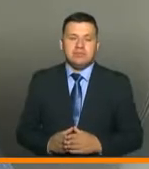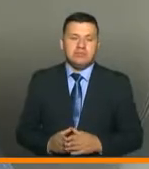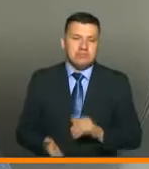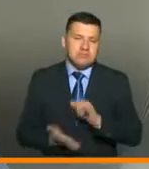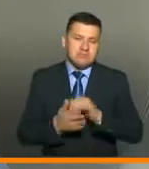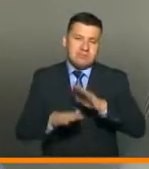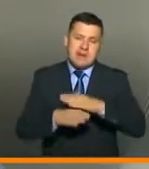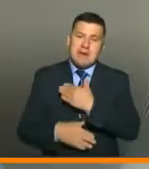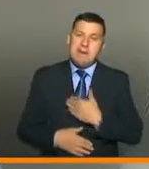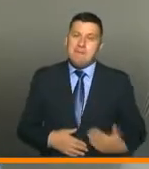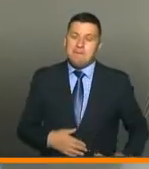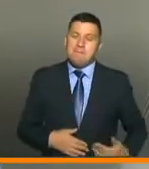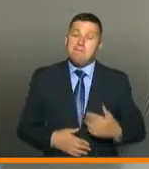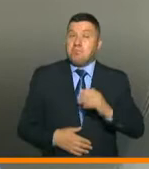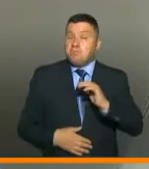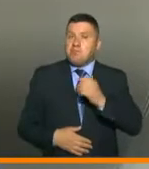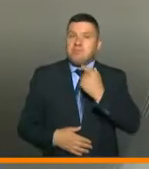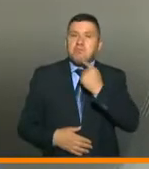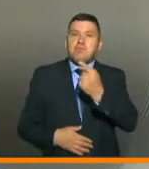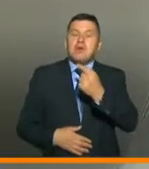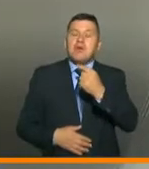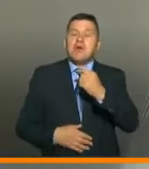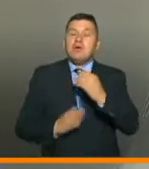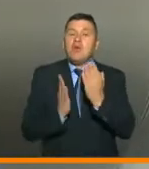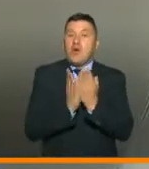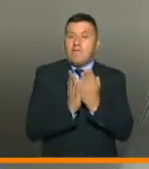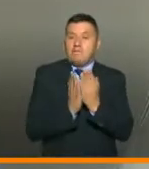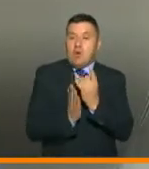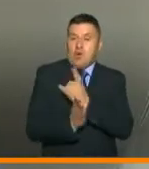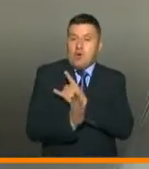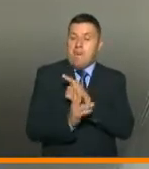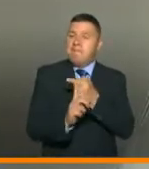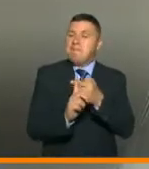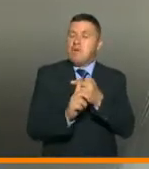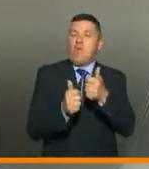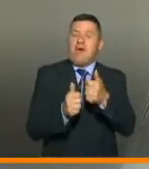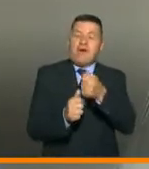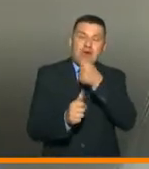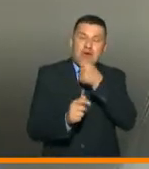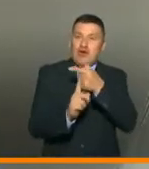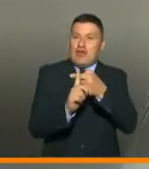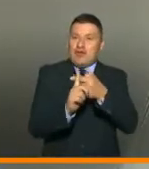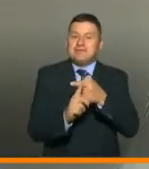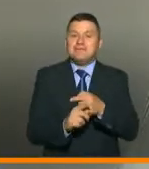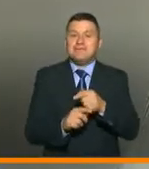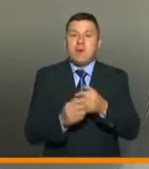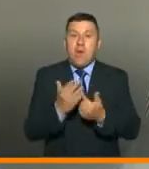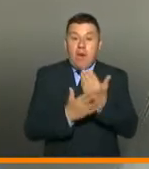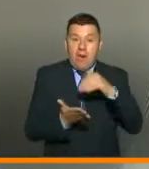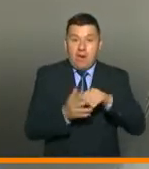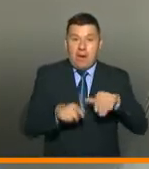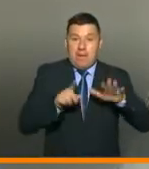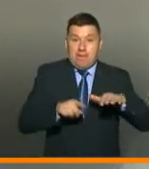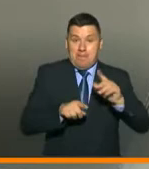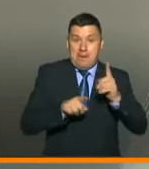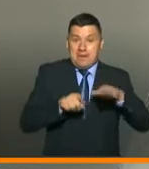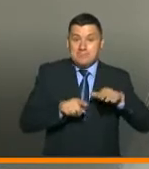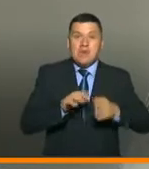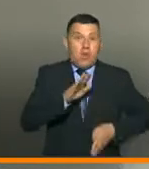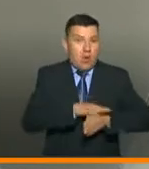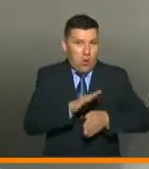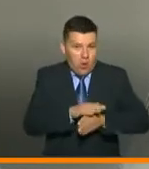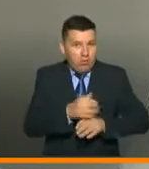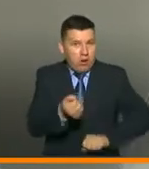Igualmente, presidente, hay noticias muy positivas para la educación superior, que siempre ha sido prioridad en su agenda. En este semestre, nuevamente, el Fondo Solidario